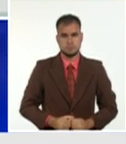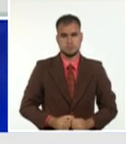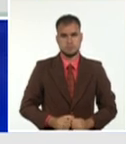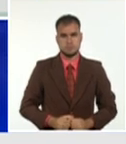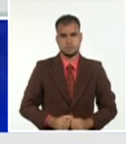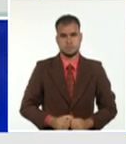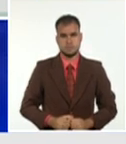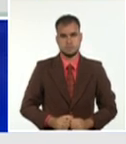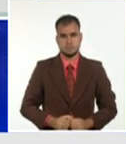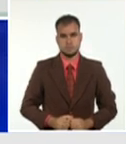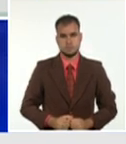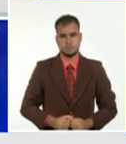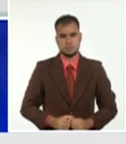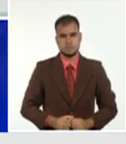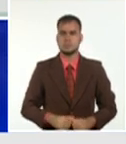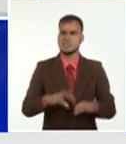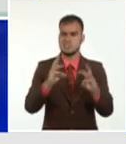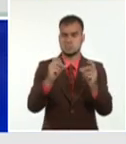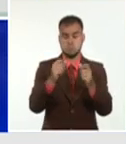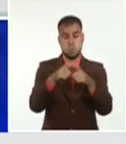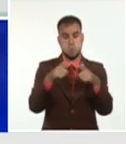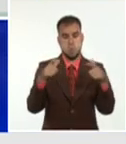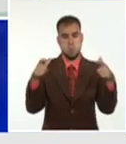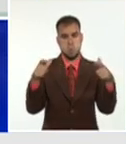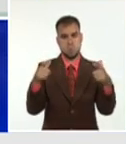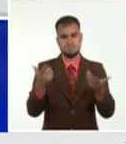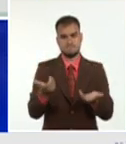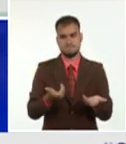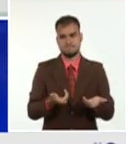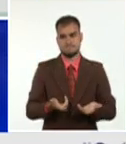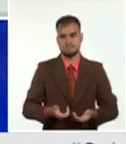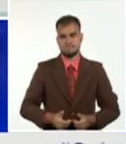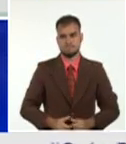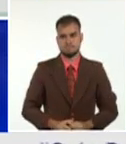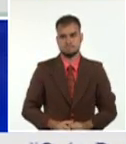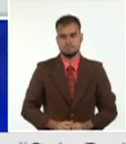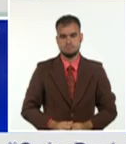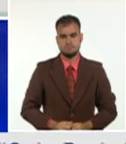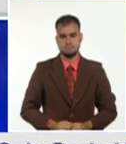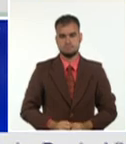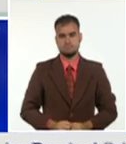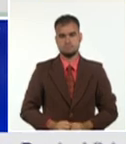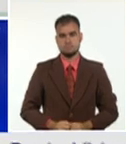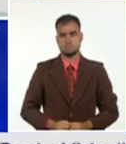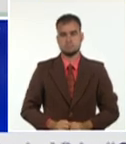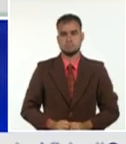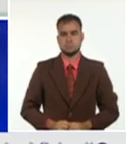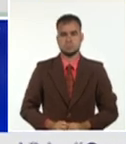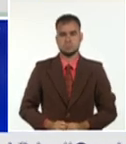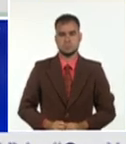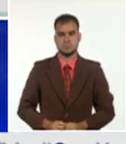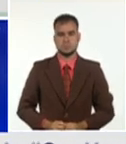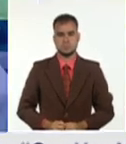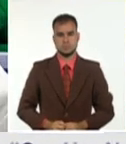elevadas que expresan la transmisión de la enfermedad. Ayer,